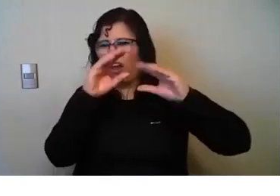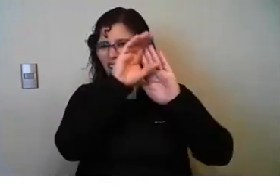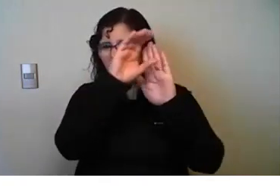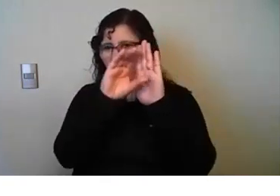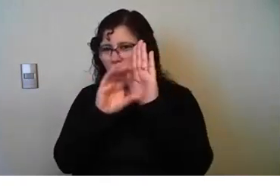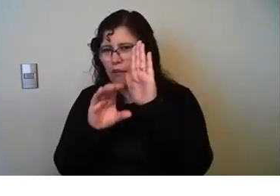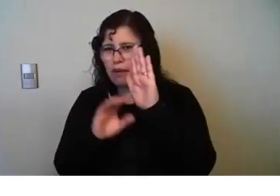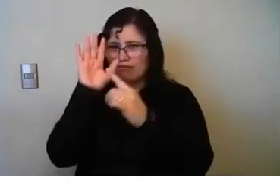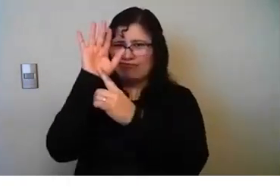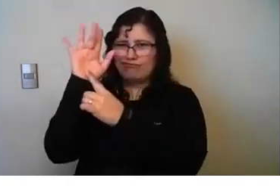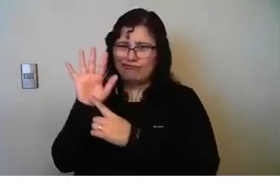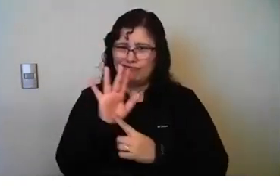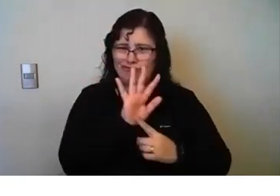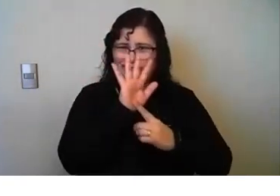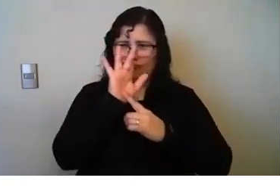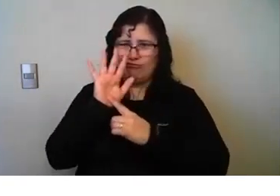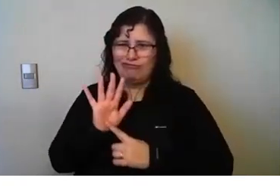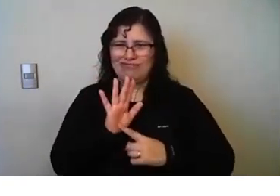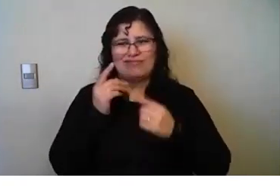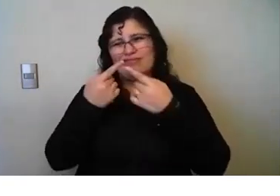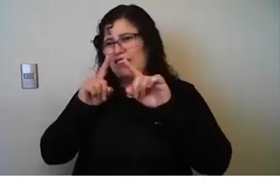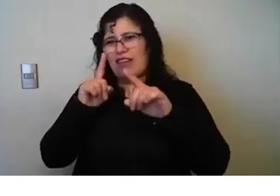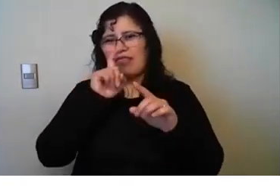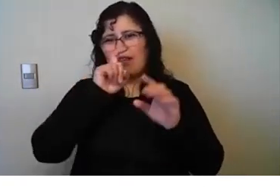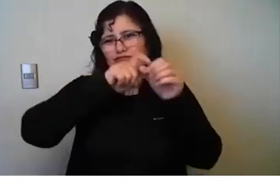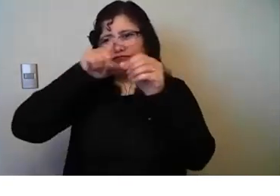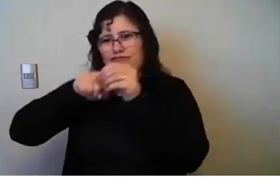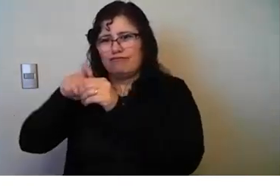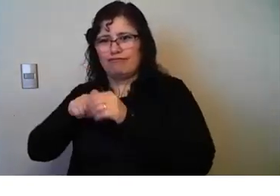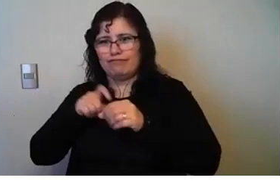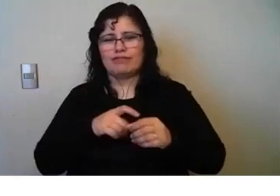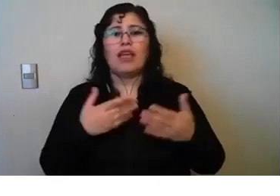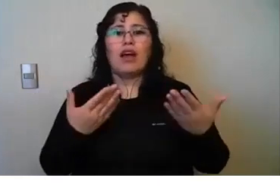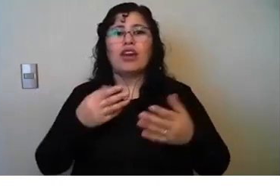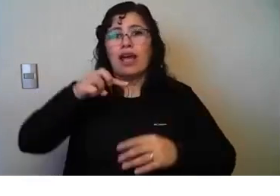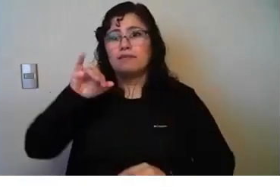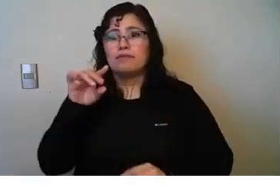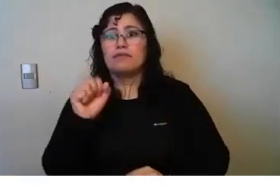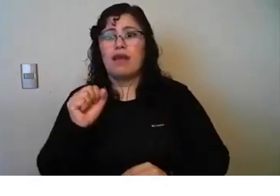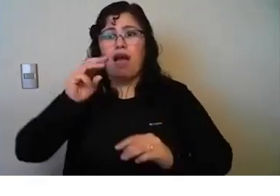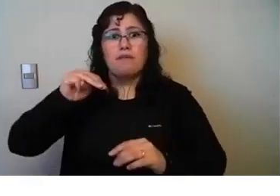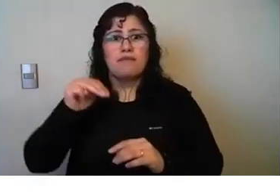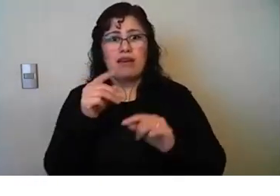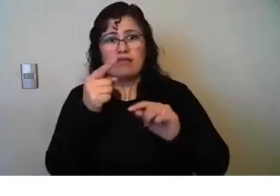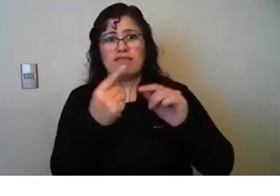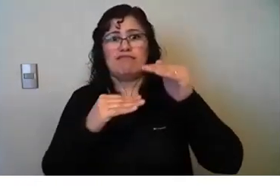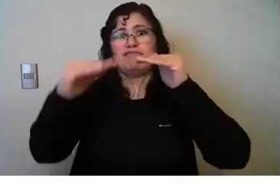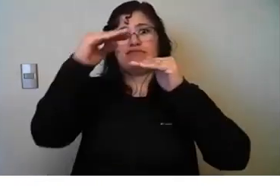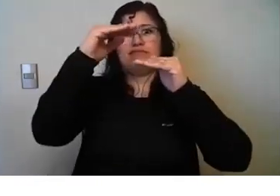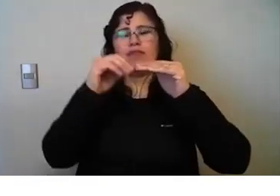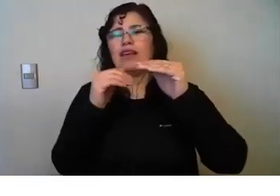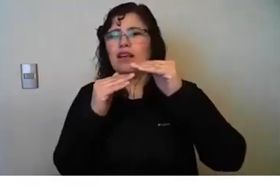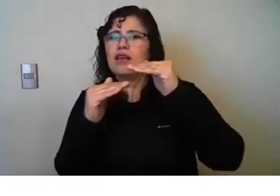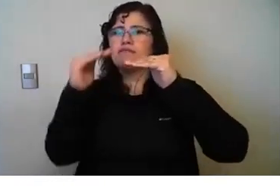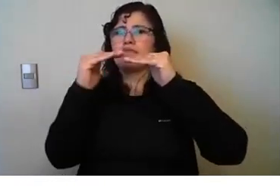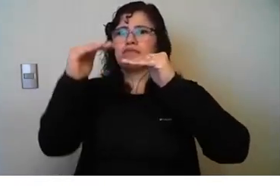neuronas que conforman estas distintas capas. Por tanto, acá está marcado que pía madre, ¿cierto? Pía madre, aracnoides, dura madre y